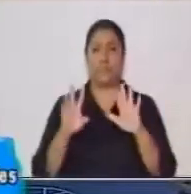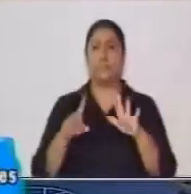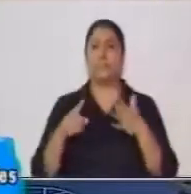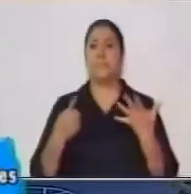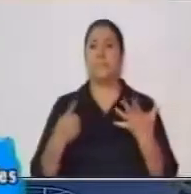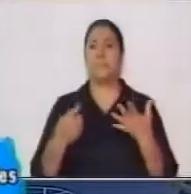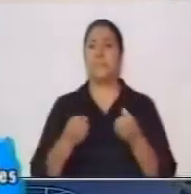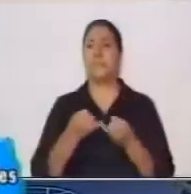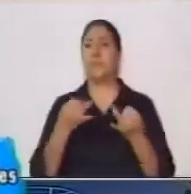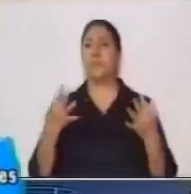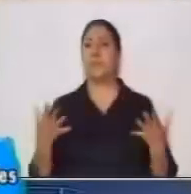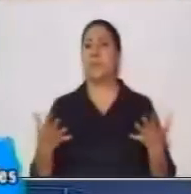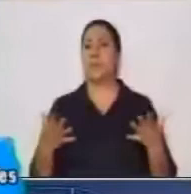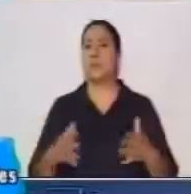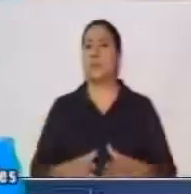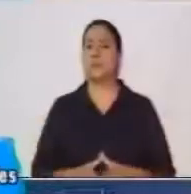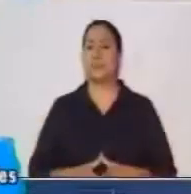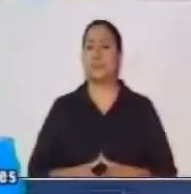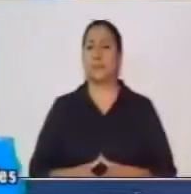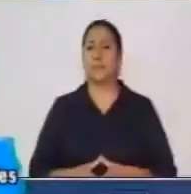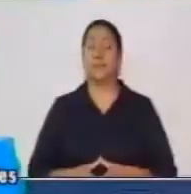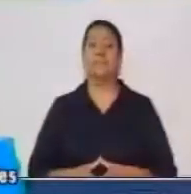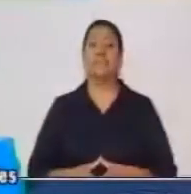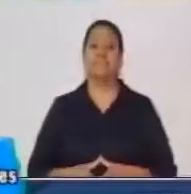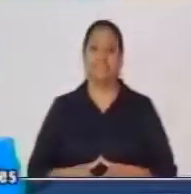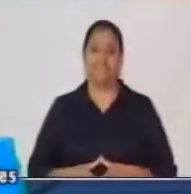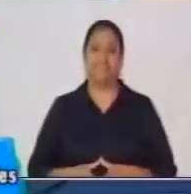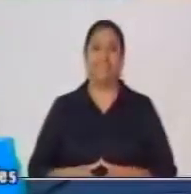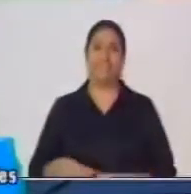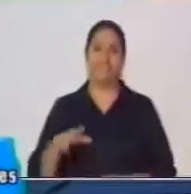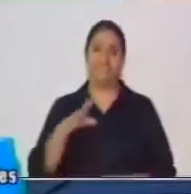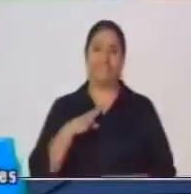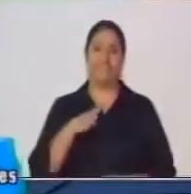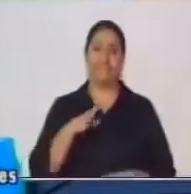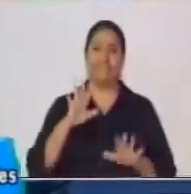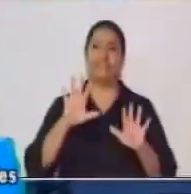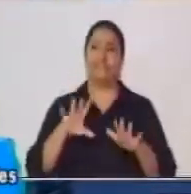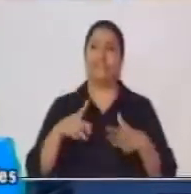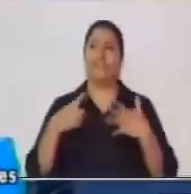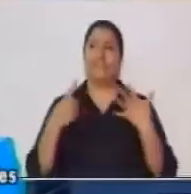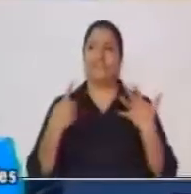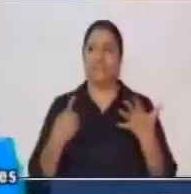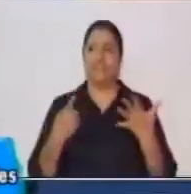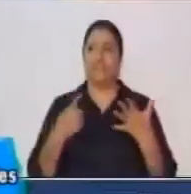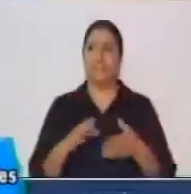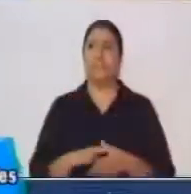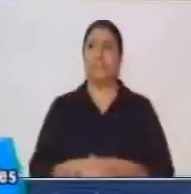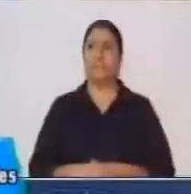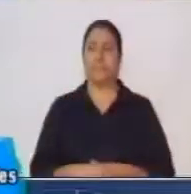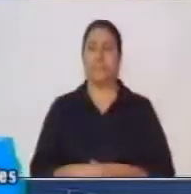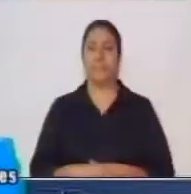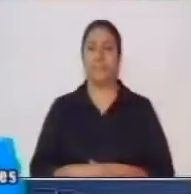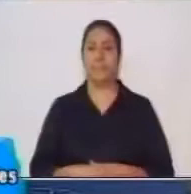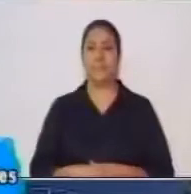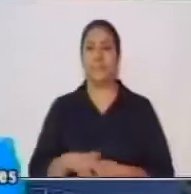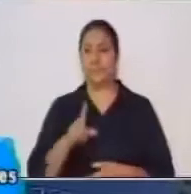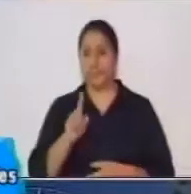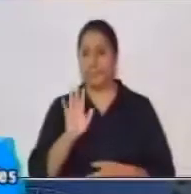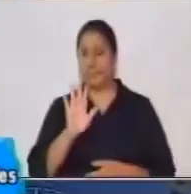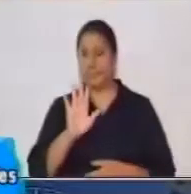cuadritos tenemos? Efectivamente, tenemos 16 cuadros. Bueno, te doy un